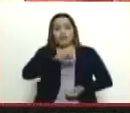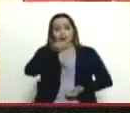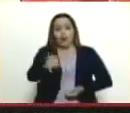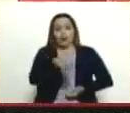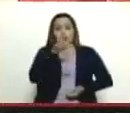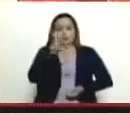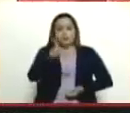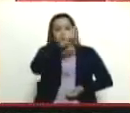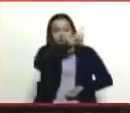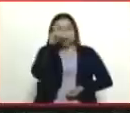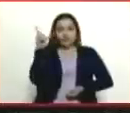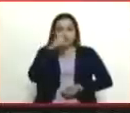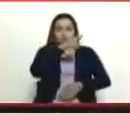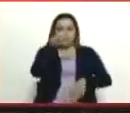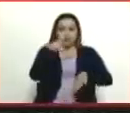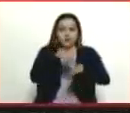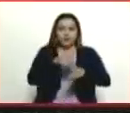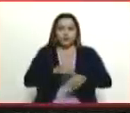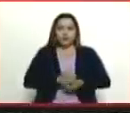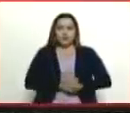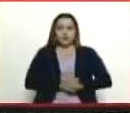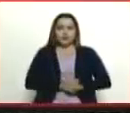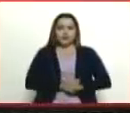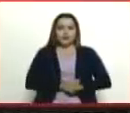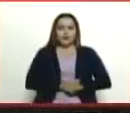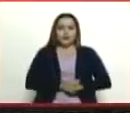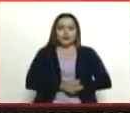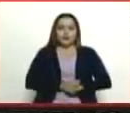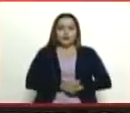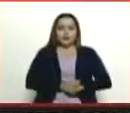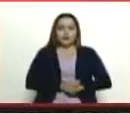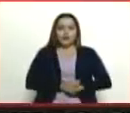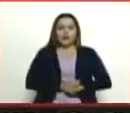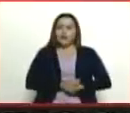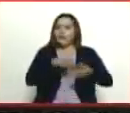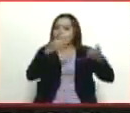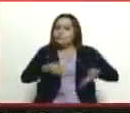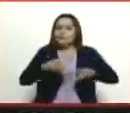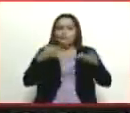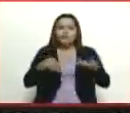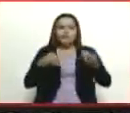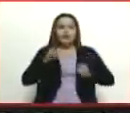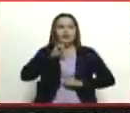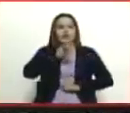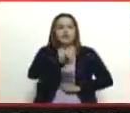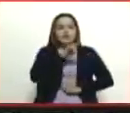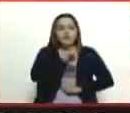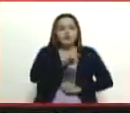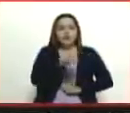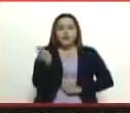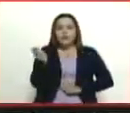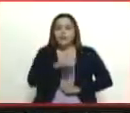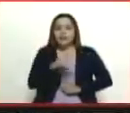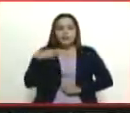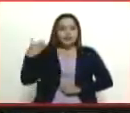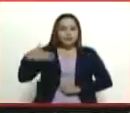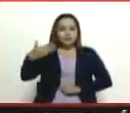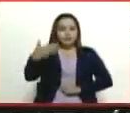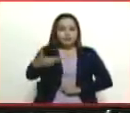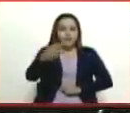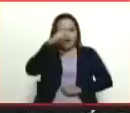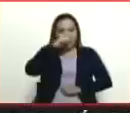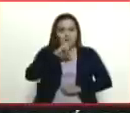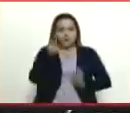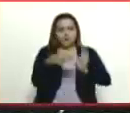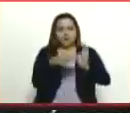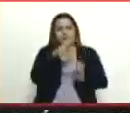nacional, cada primer lunes de los meses correspondientes, es una